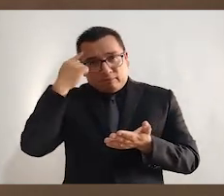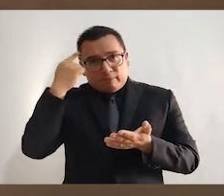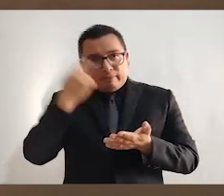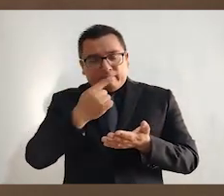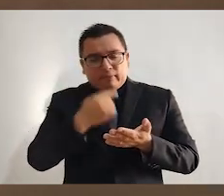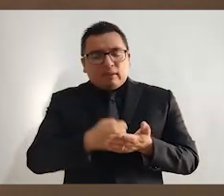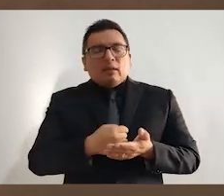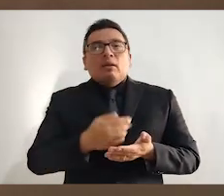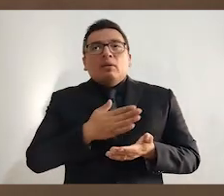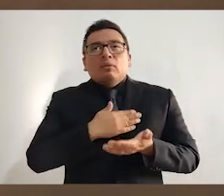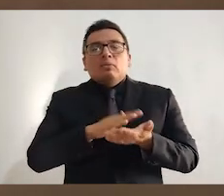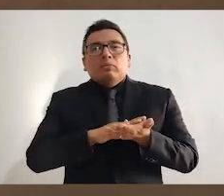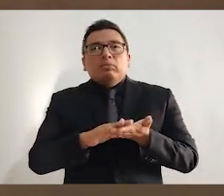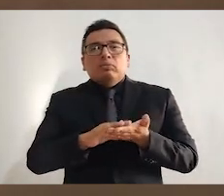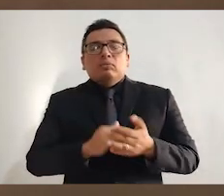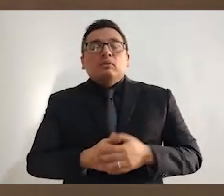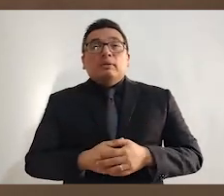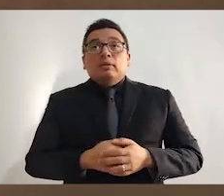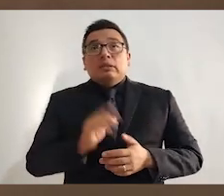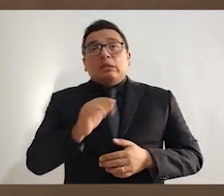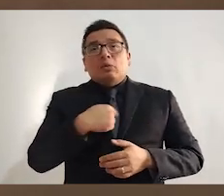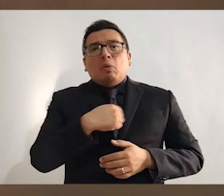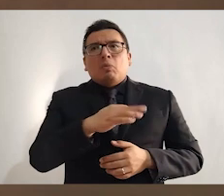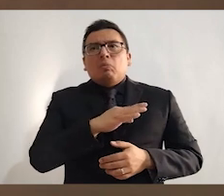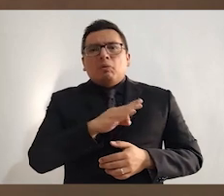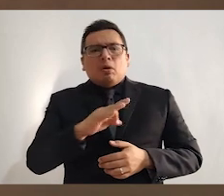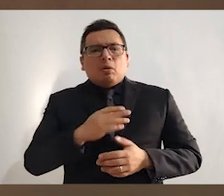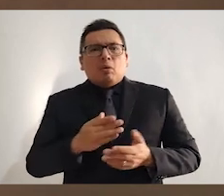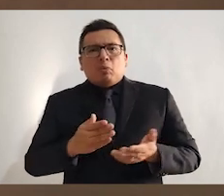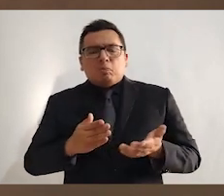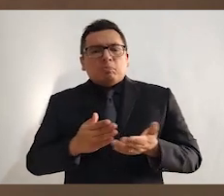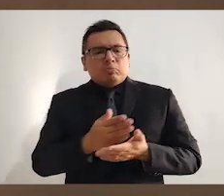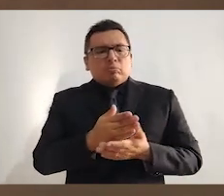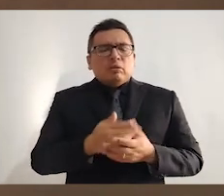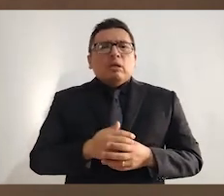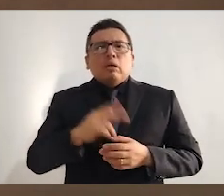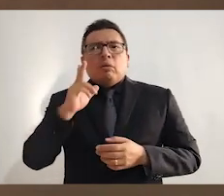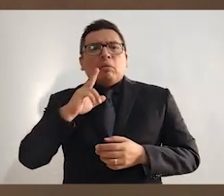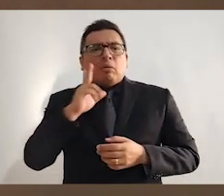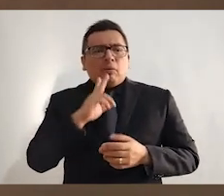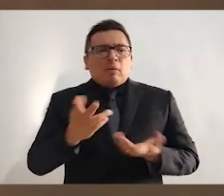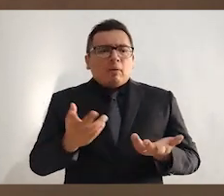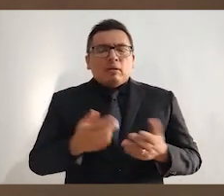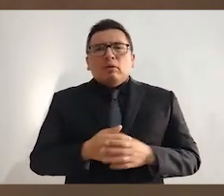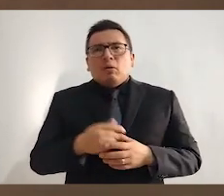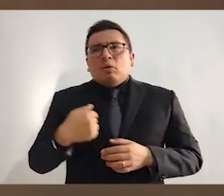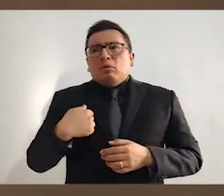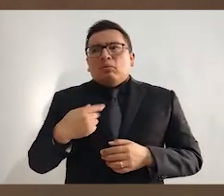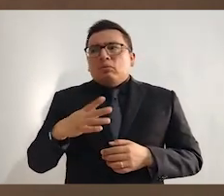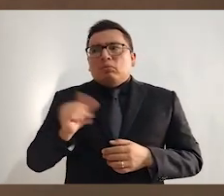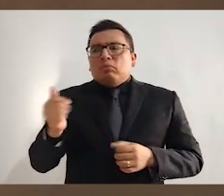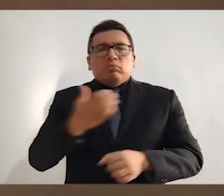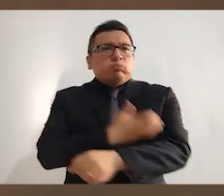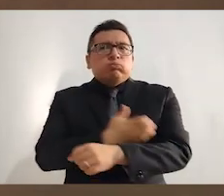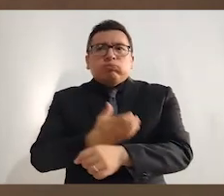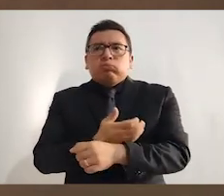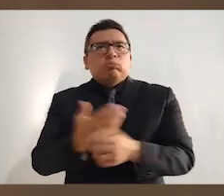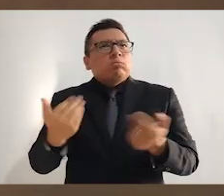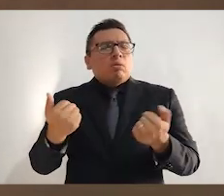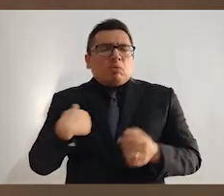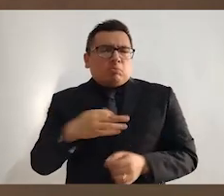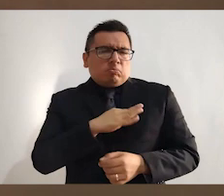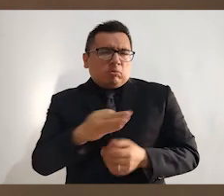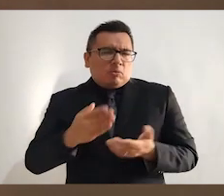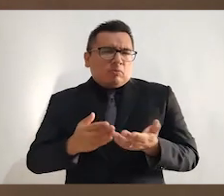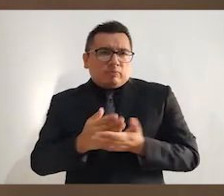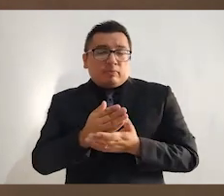voto. Uno puede llegar y en forma individual, sin necesidad de tener un acompañante y poder ejercer el voto solo